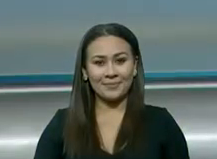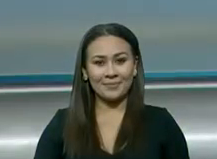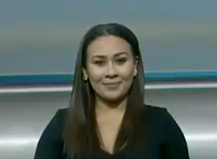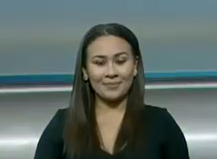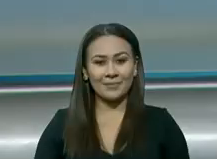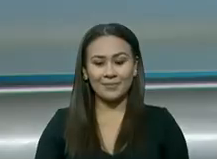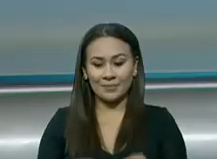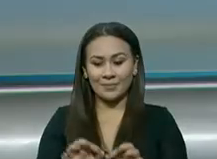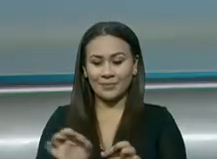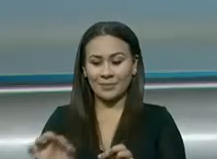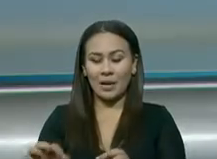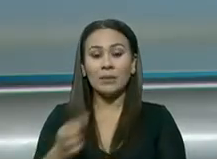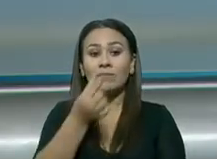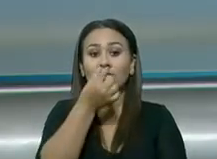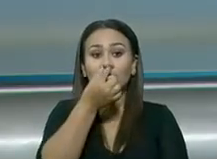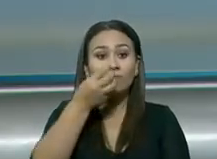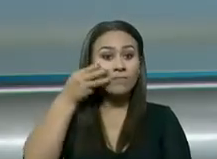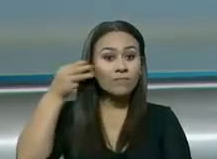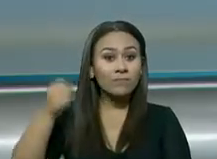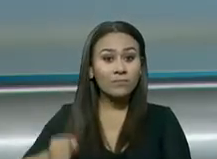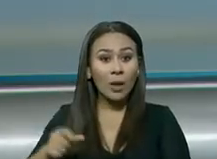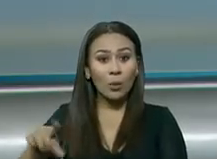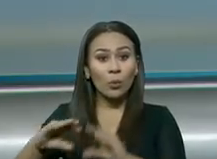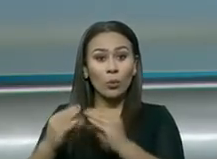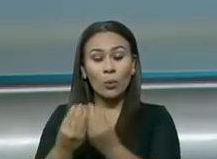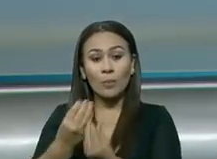En la provincia de Sáchila, un grupo de policías